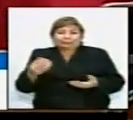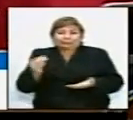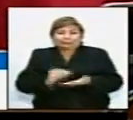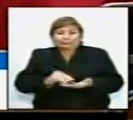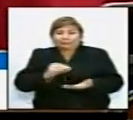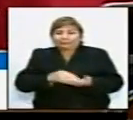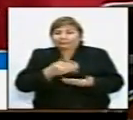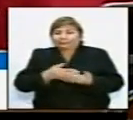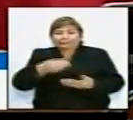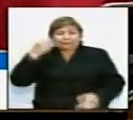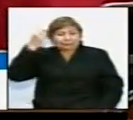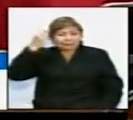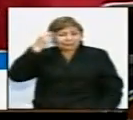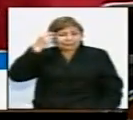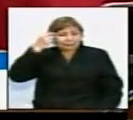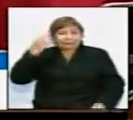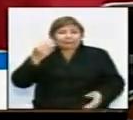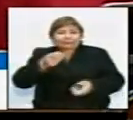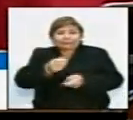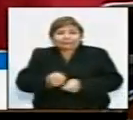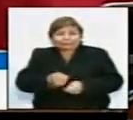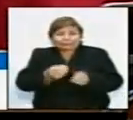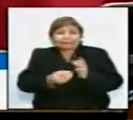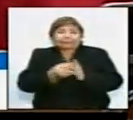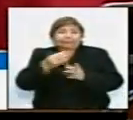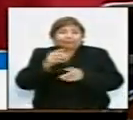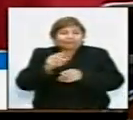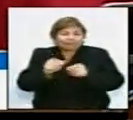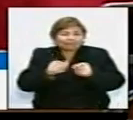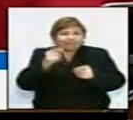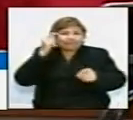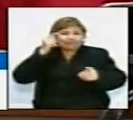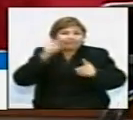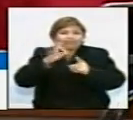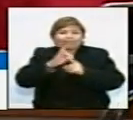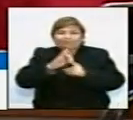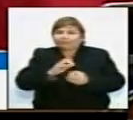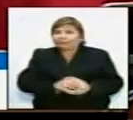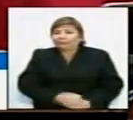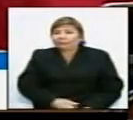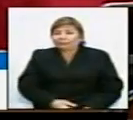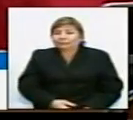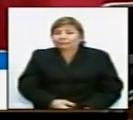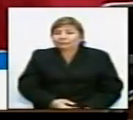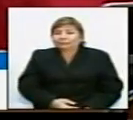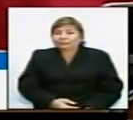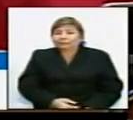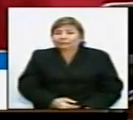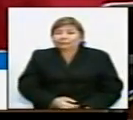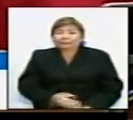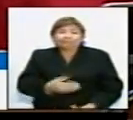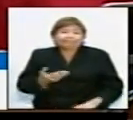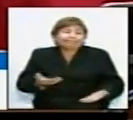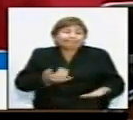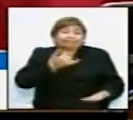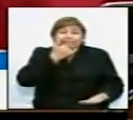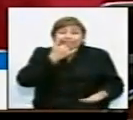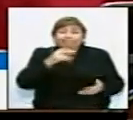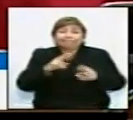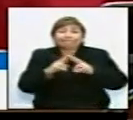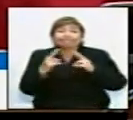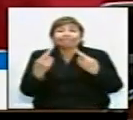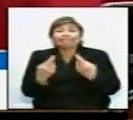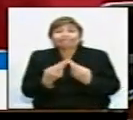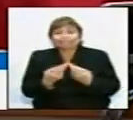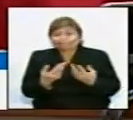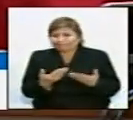implementar la política agraria con un enfoque del territorio. Lo cierto es que lo que hemos encontrado es que estas reuniones se